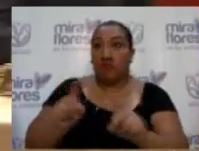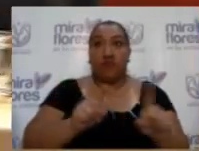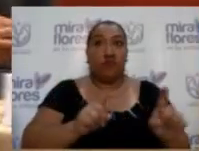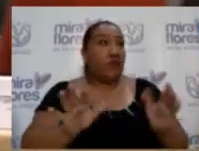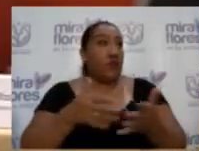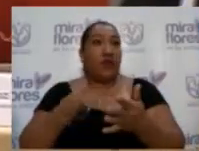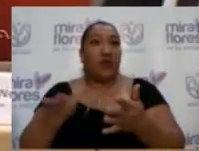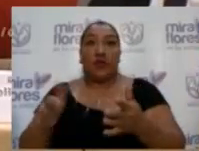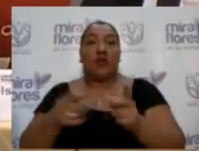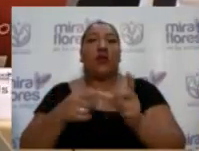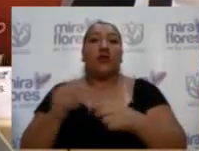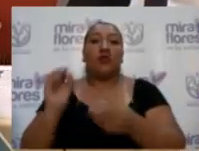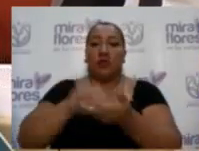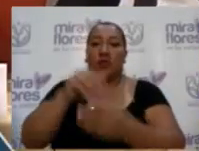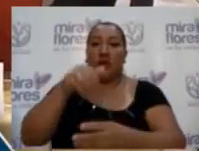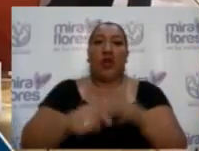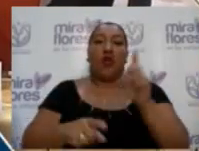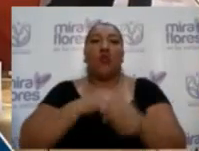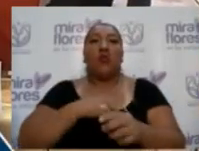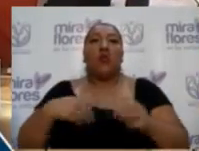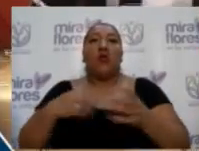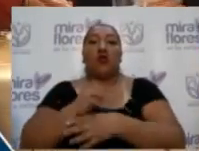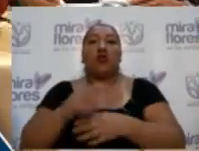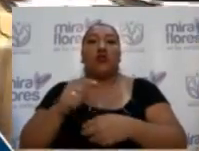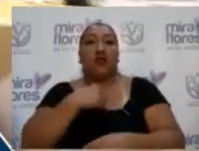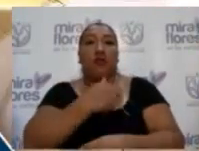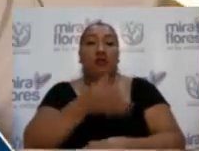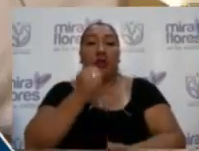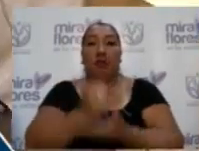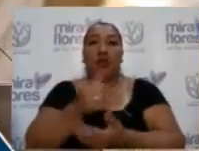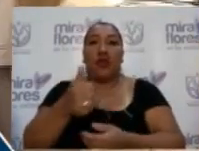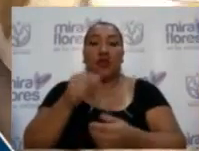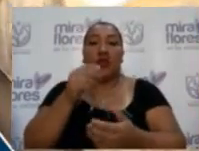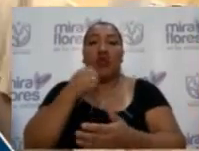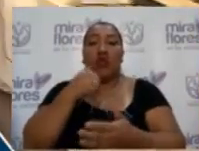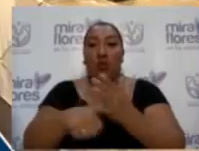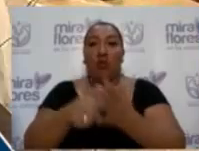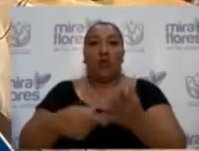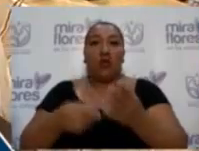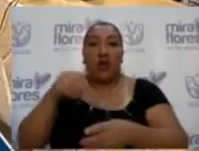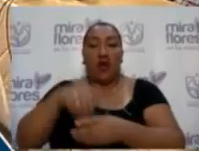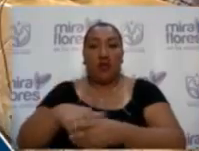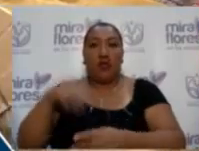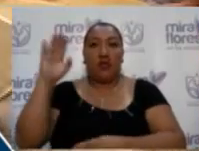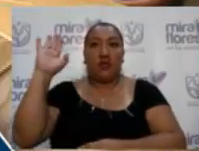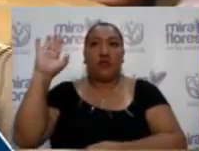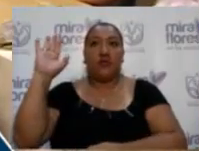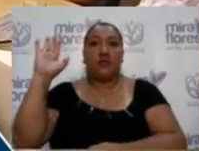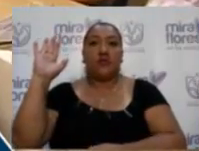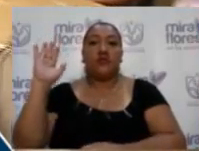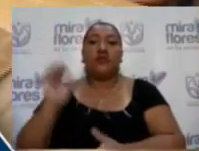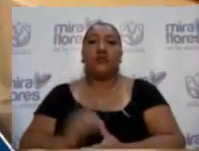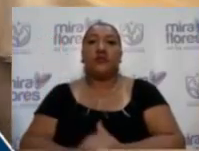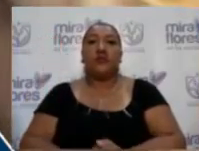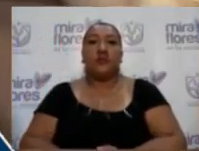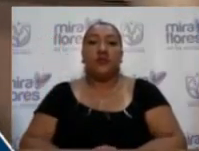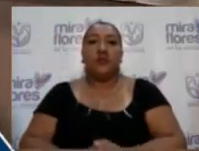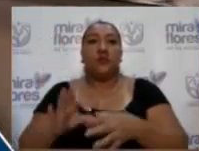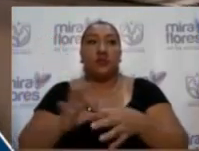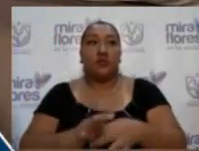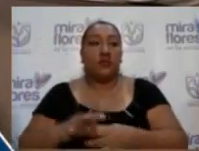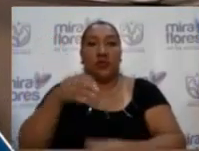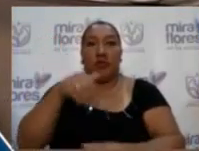las tenemos, vamos a proceder a votar. Aquellos miembros del Consejo que estén a favor de aprobar la presente ordenanza, si irán a expresarlo en señal de conformidad. Se aprueba por